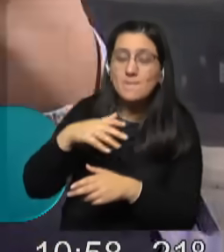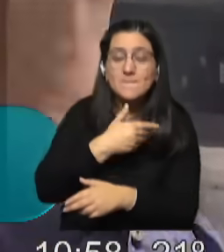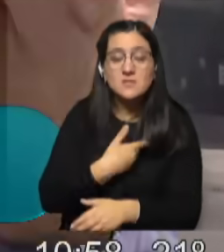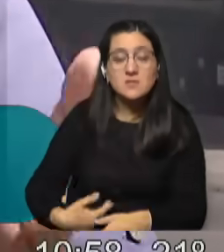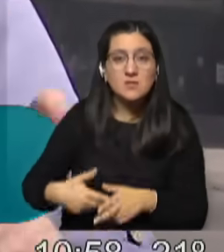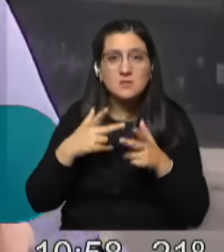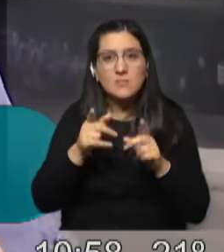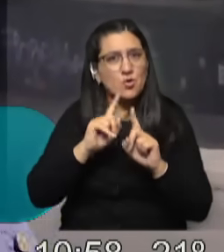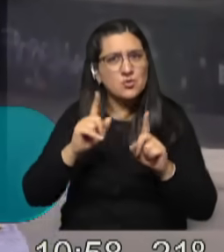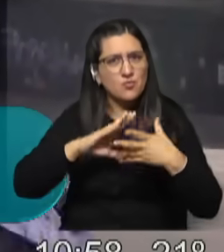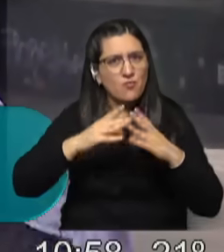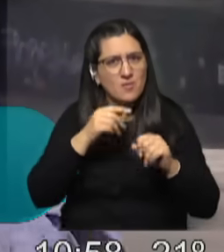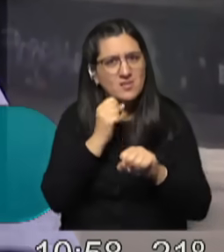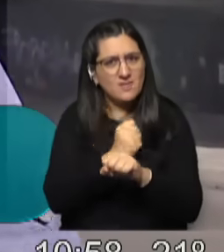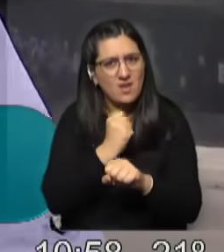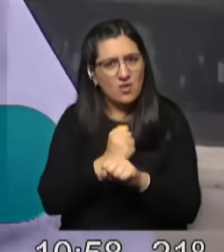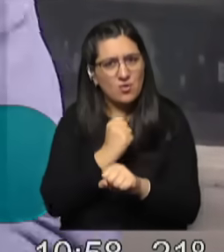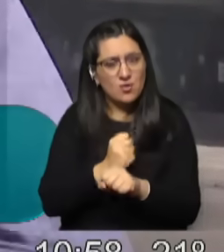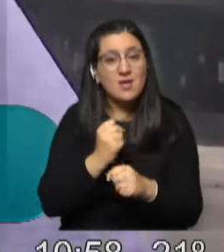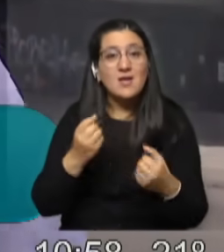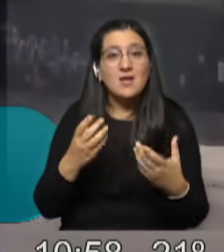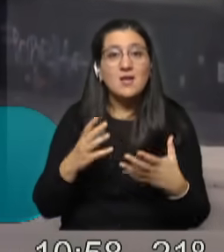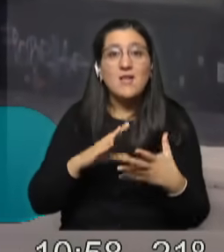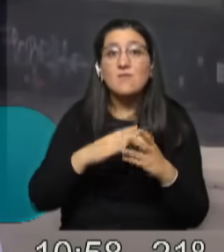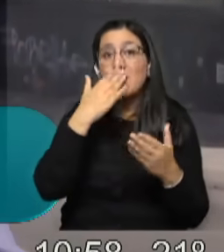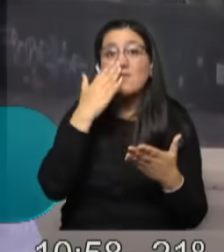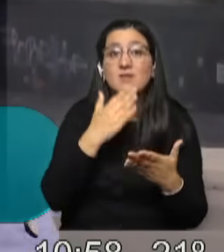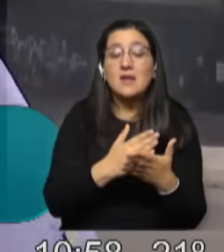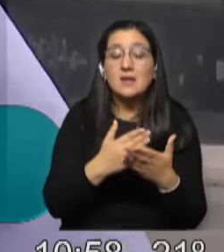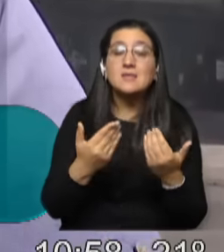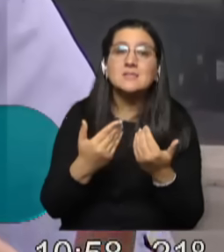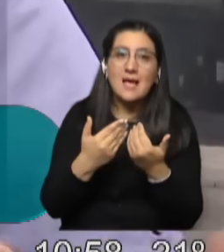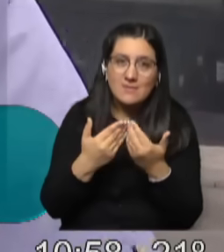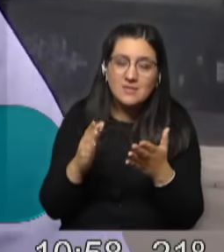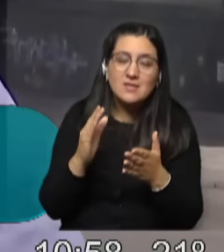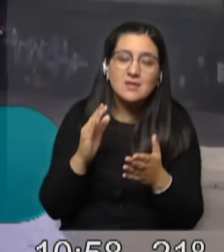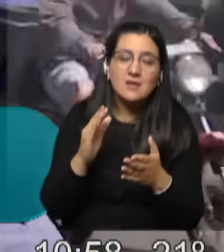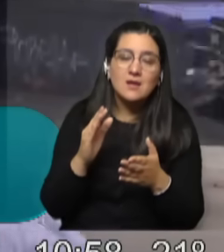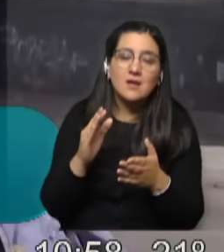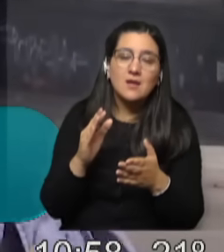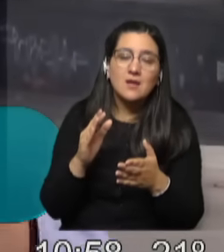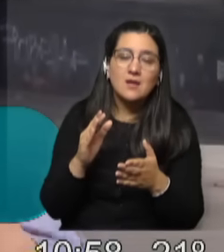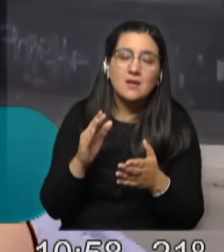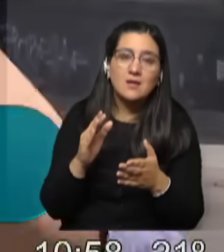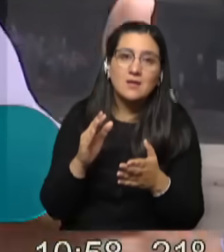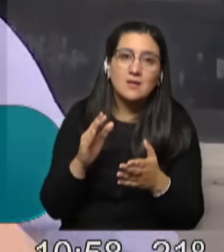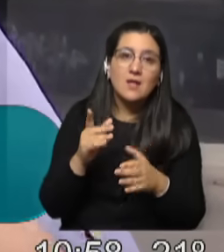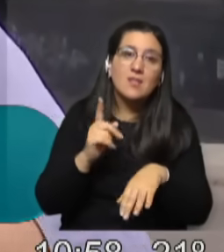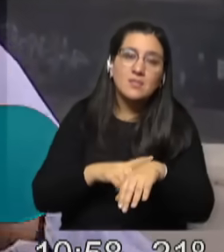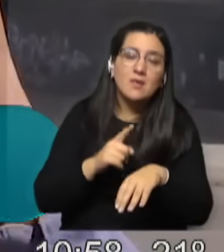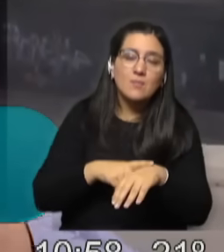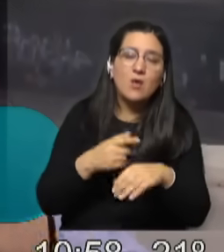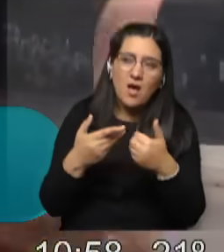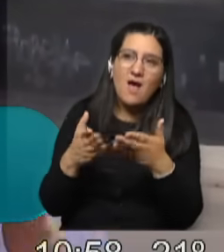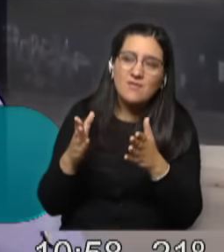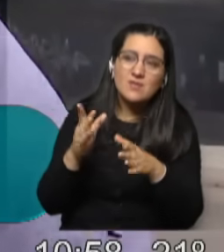es su forma de trabajar, y sí, el estilo quizás al final es abrirle al interrogado, abrirle a veces a la persona que